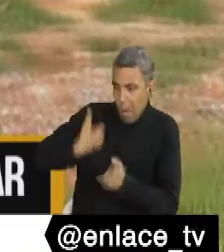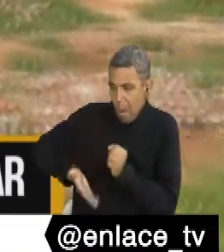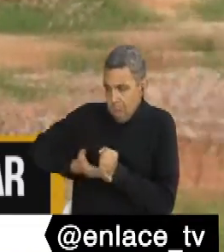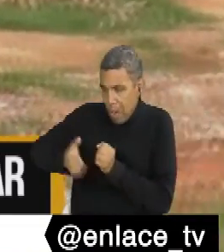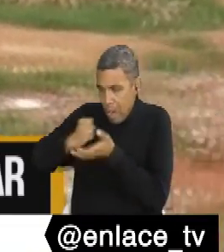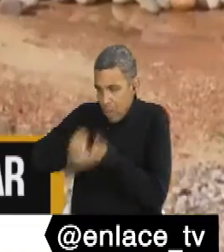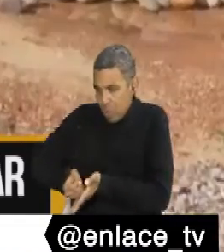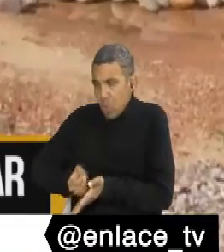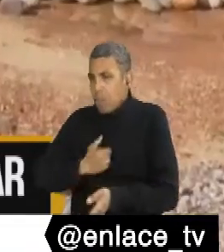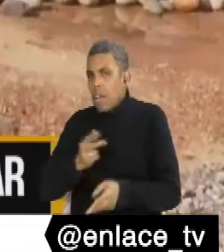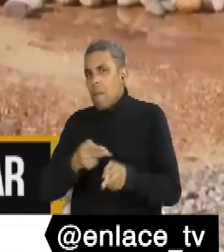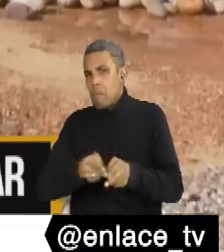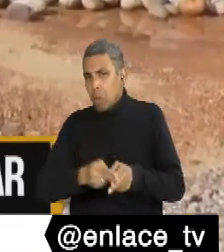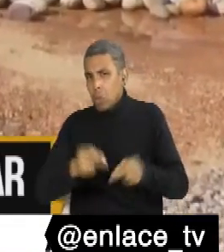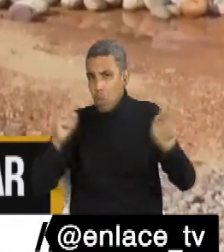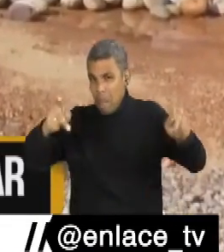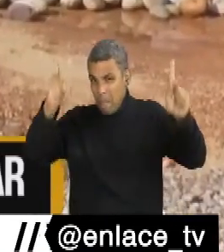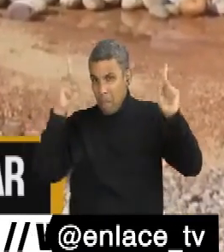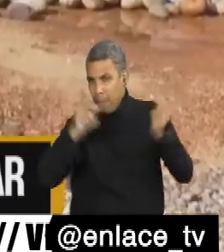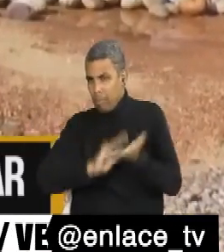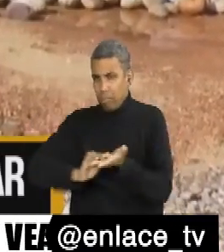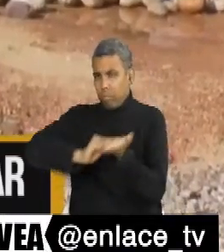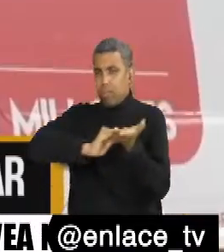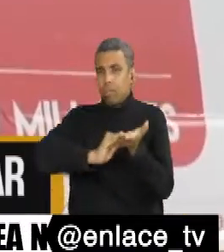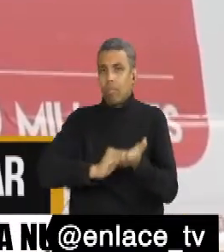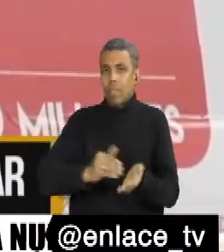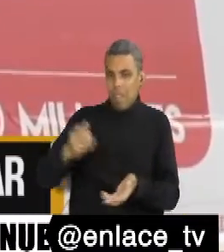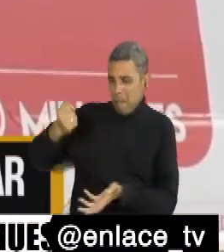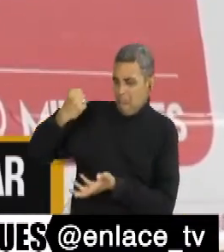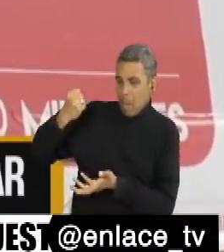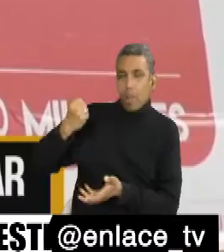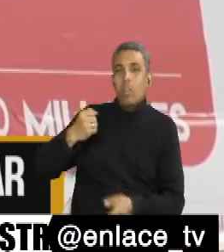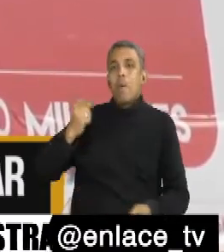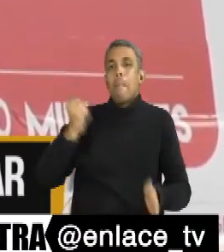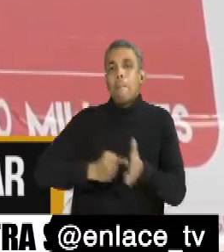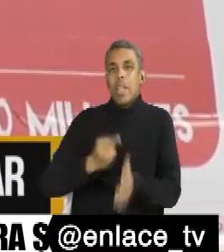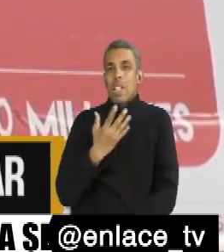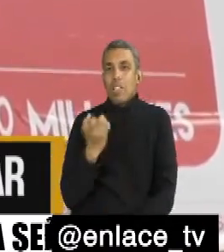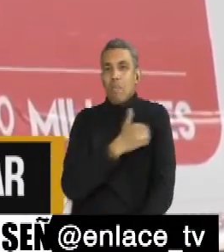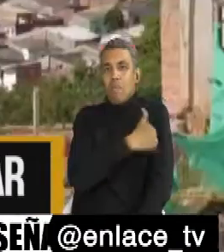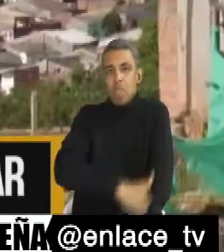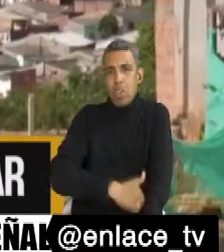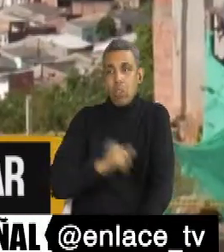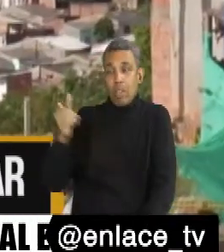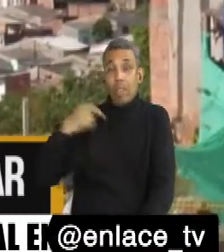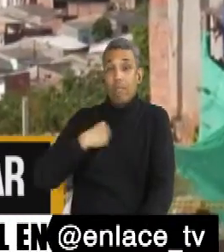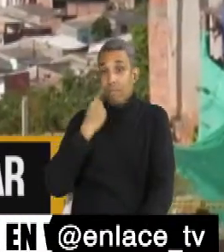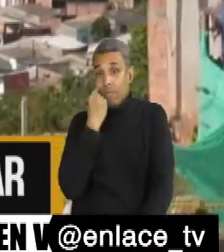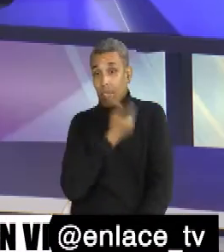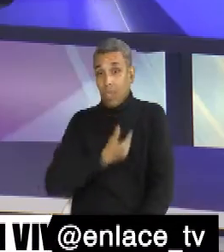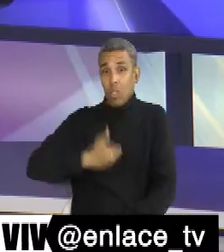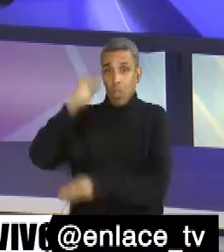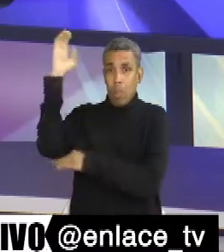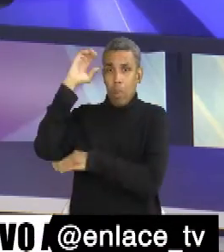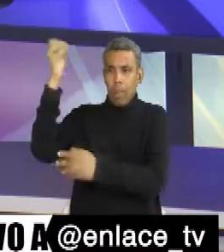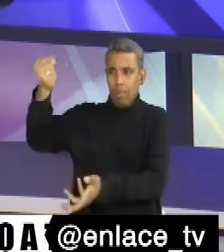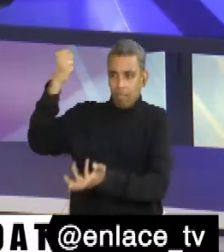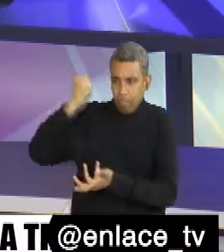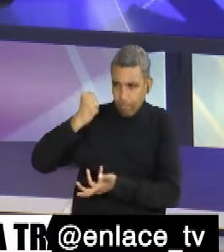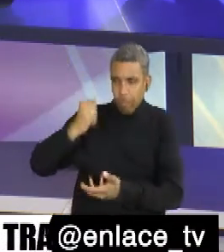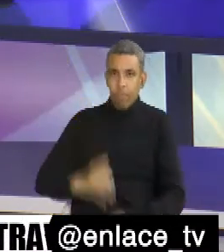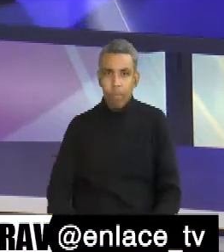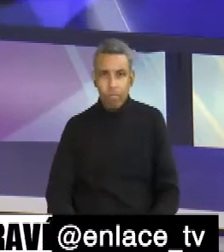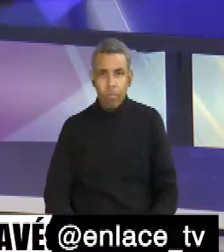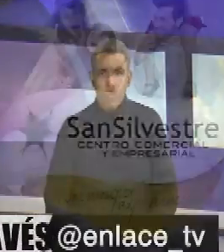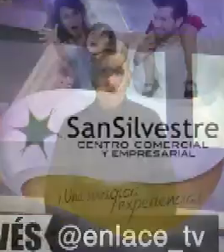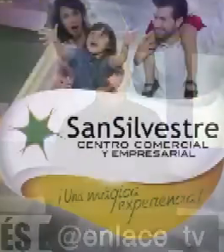los próximos meses. La obra tiene un costo superior a los 1.500 millones de pesos y son recursos del orden nacional. Y llegó al